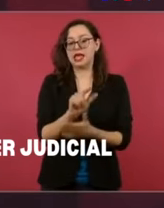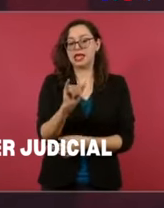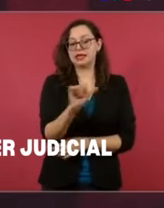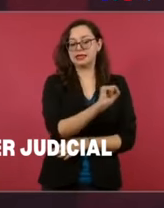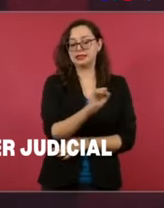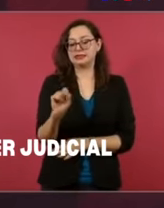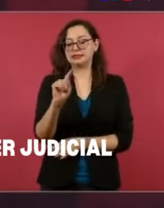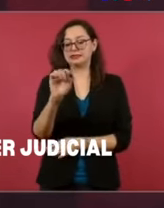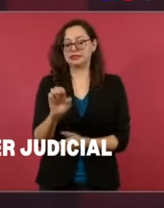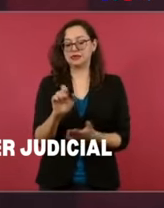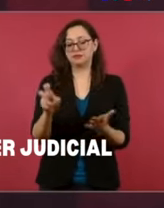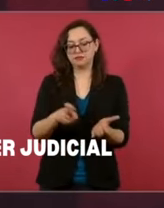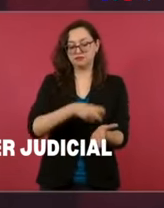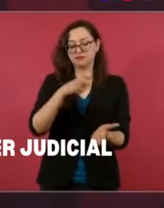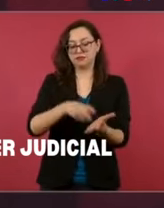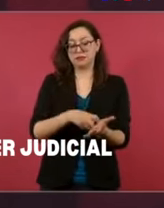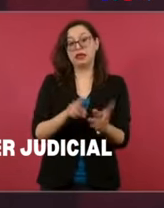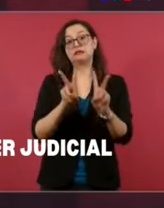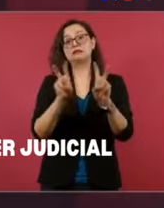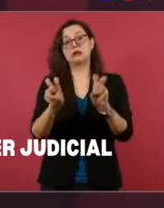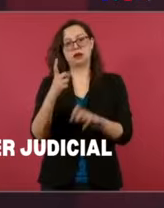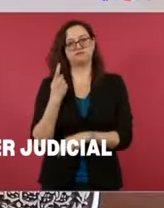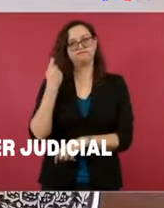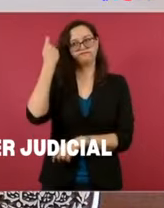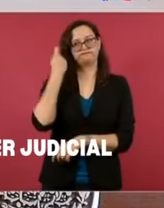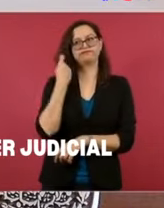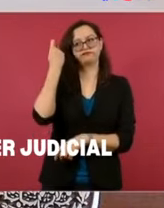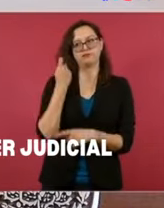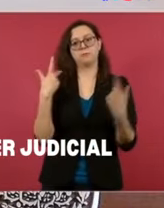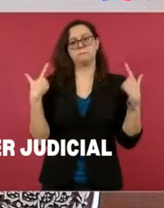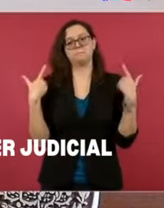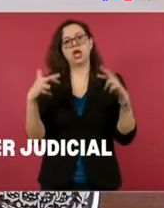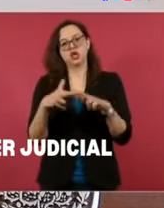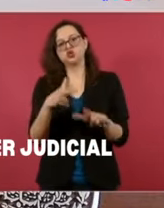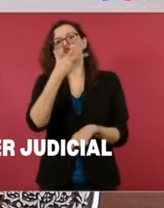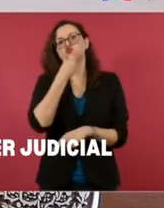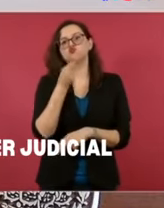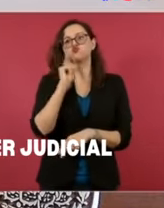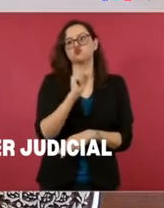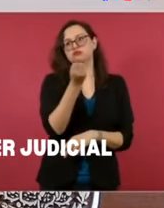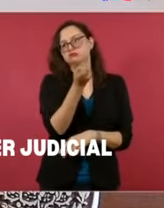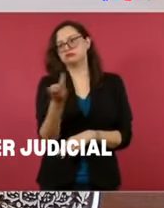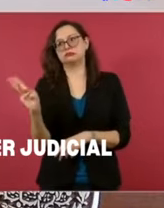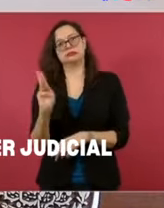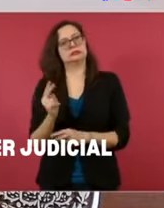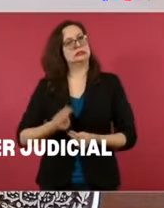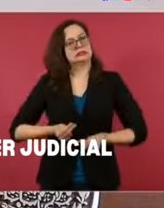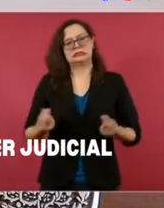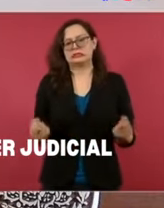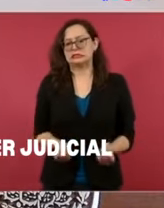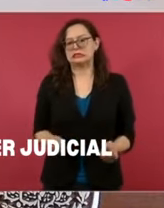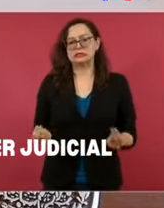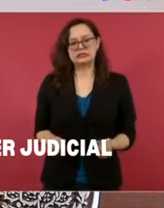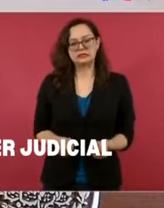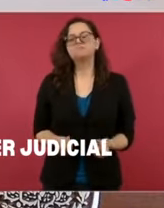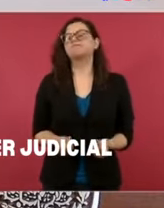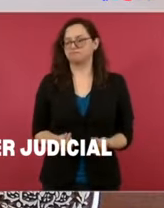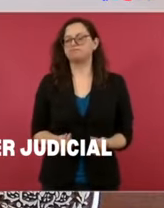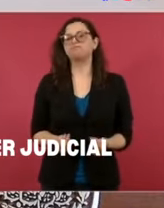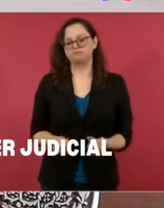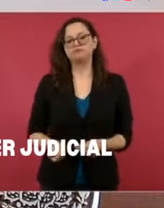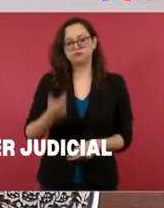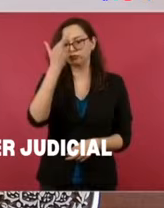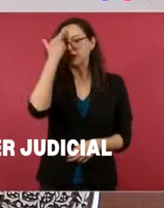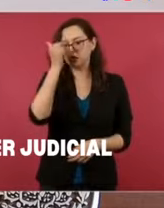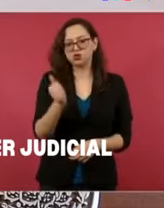sobre todo para aumentar el pago de pensiones a las maestras y a los maestros, que es una demanda que en todos los